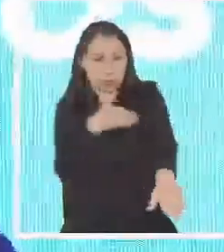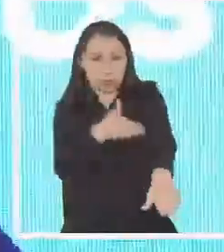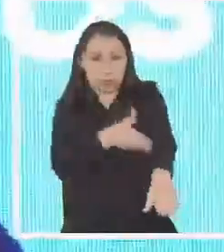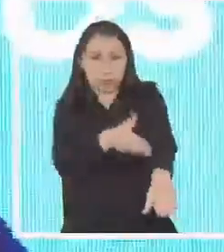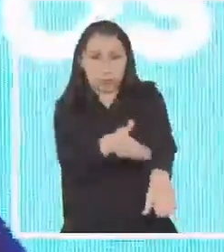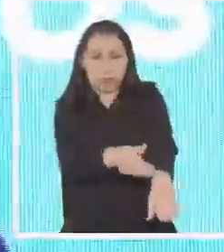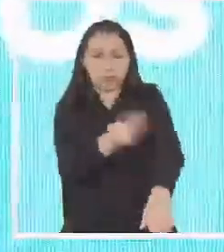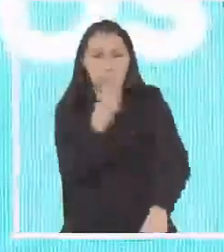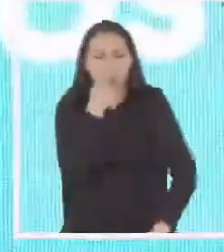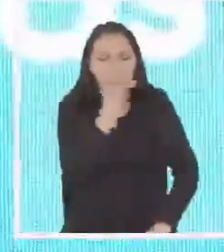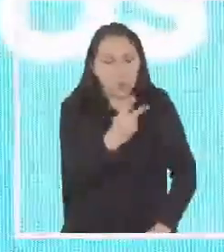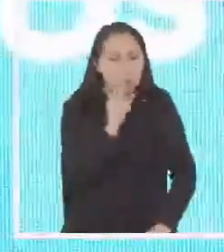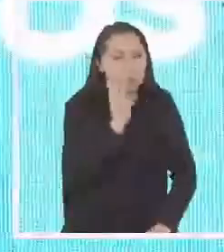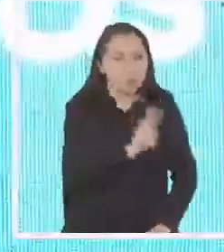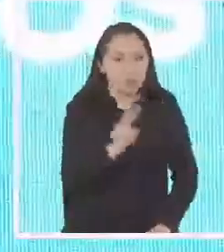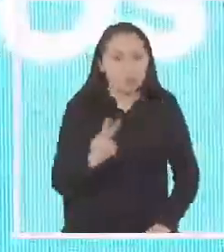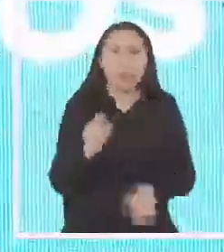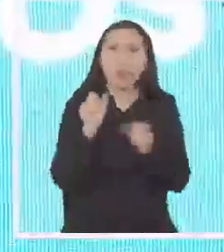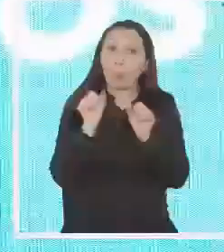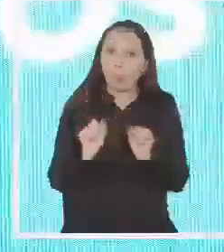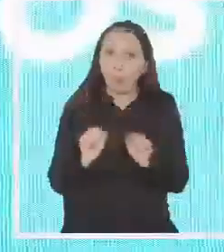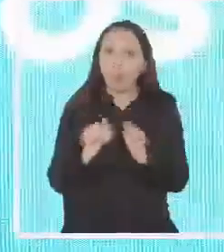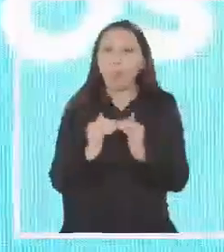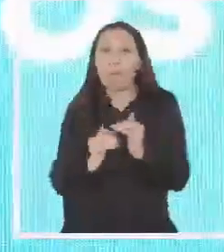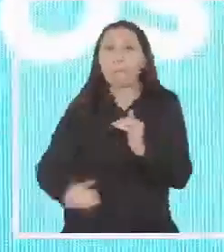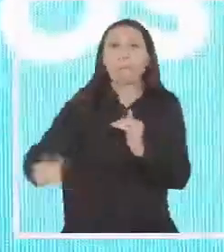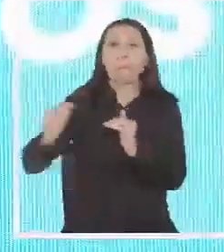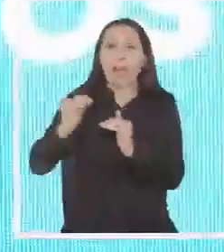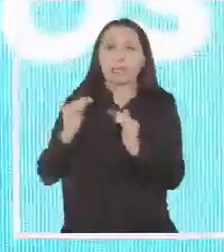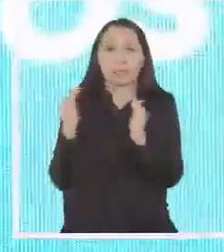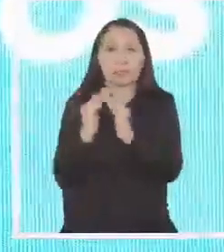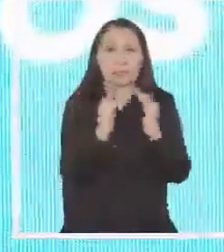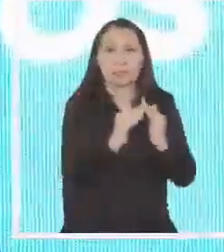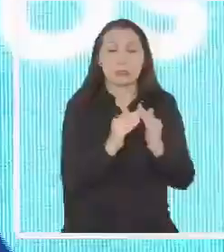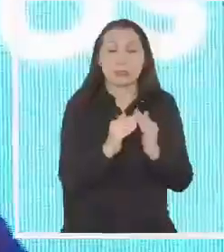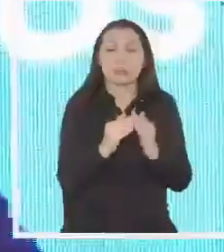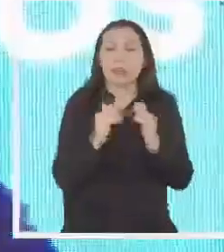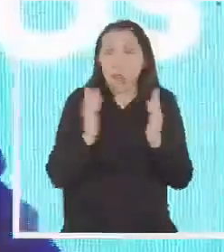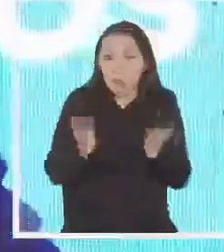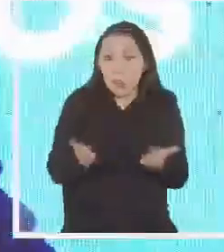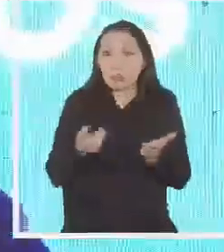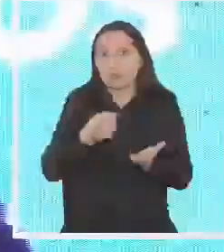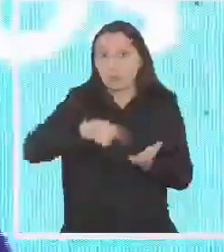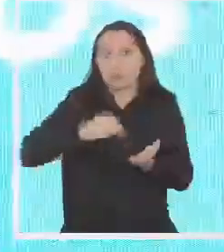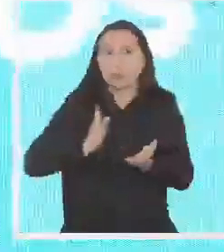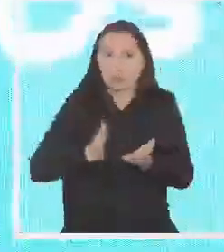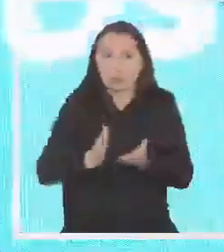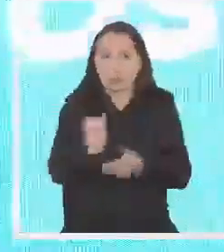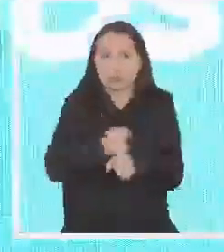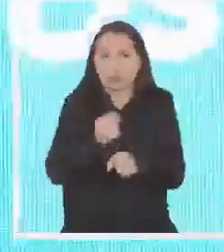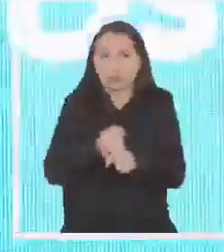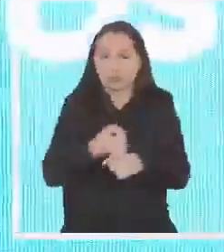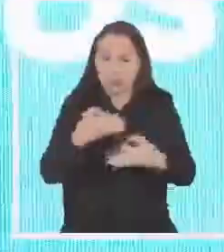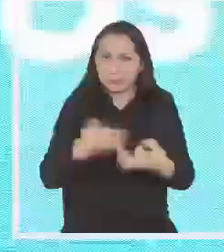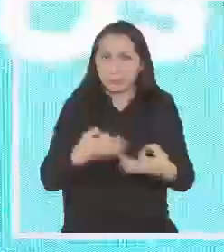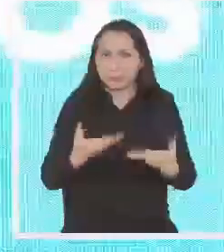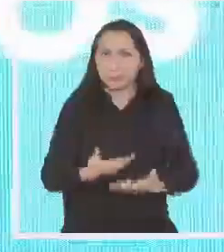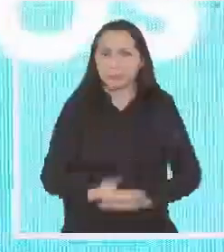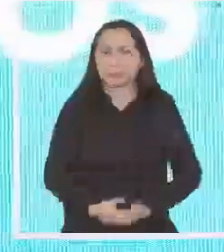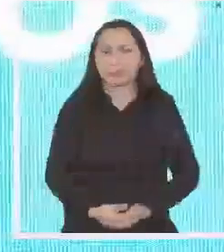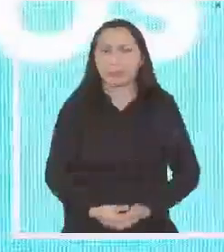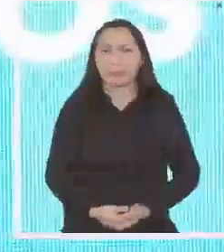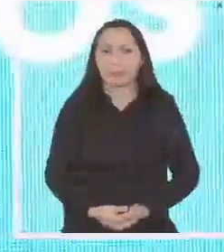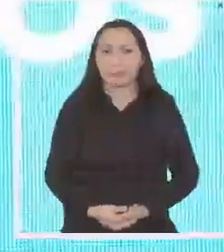en todas las regiones donde voy, veo que lo más probable incluso es que superemos esta meta. Para eso tenemos que seguir trabajando firmes. Y